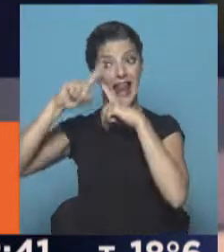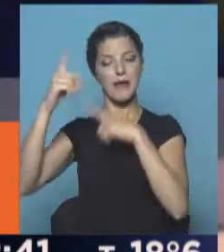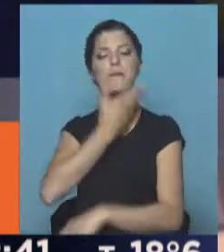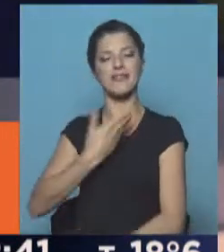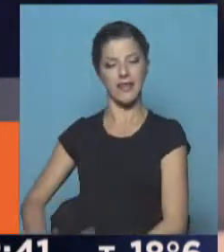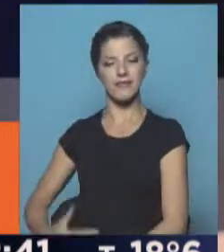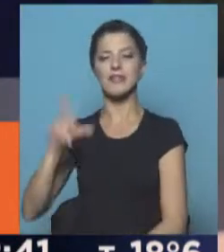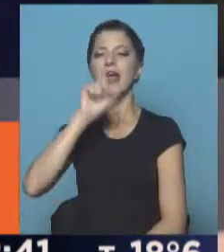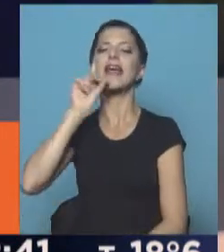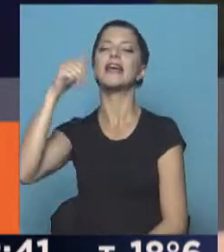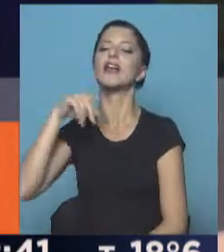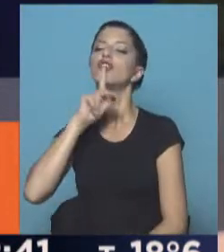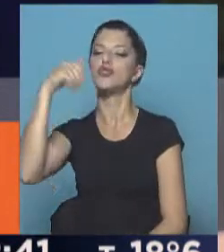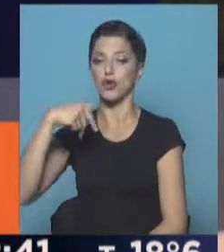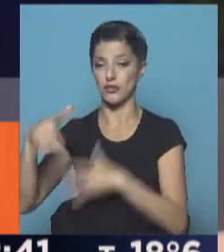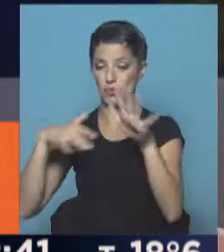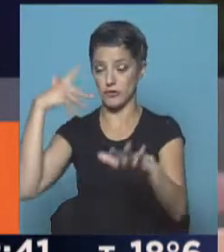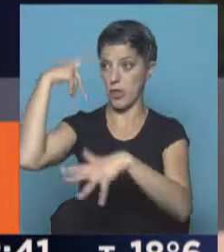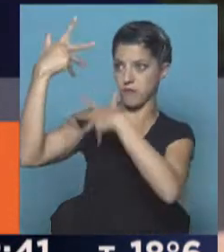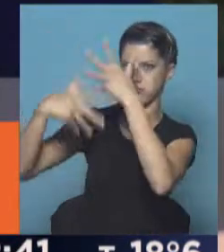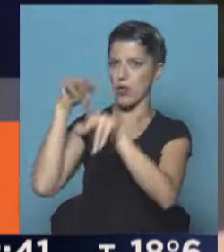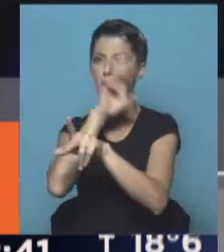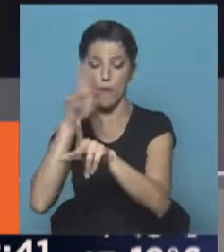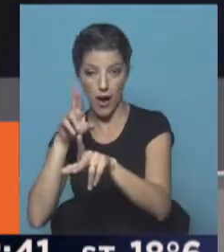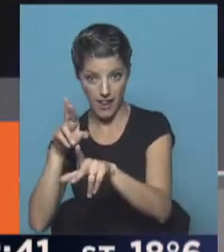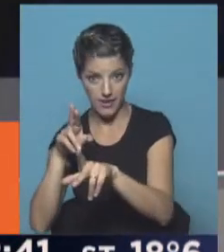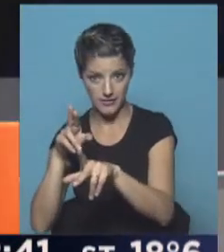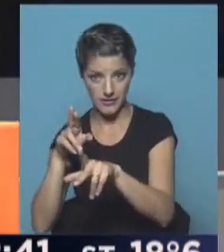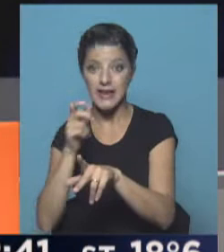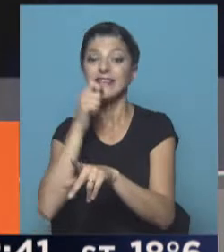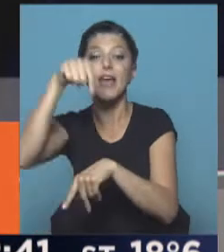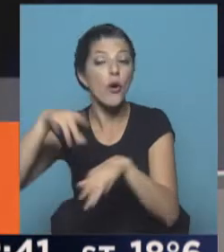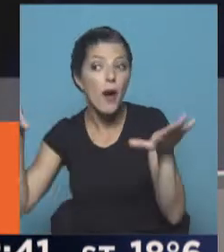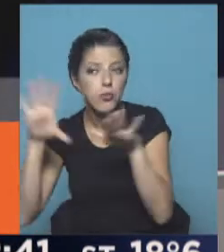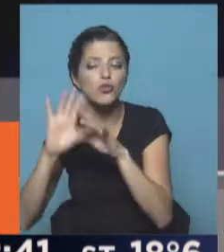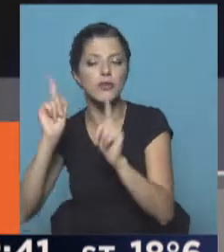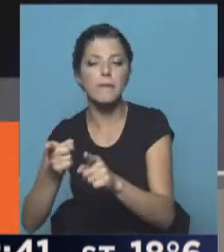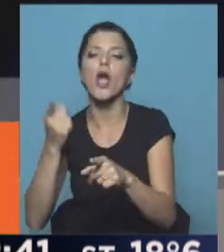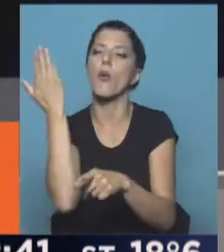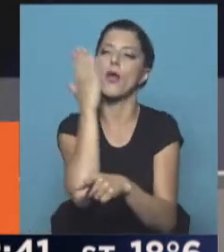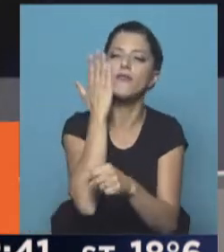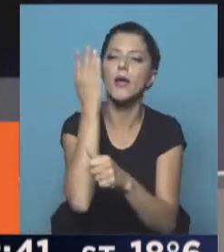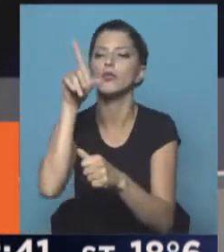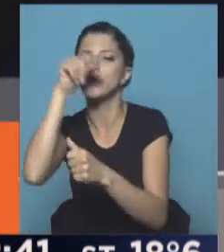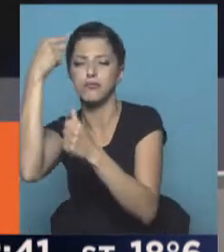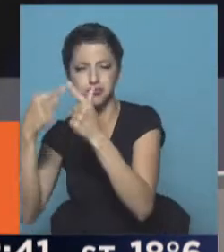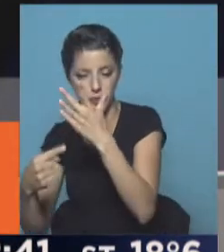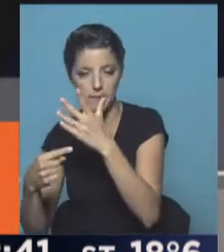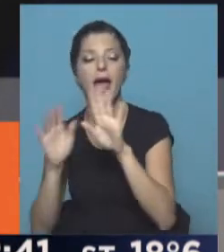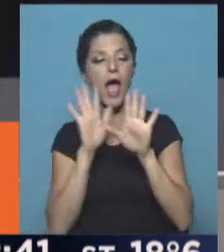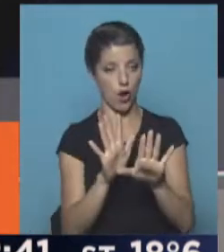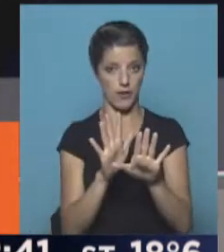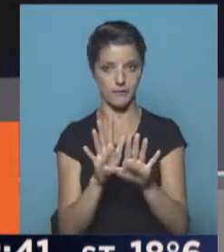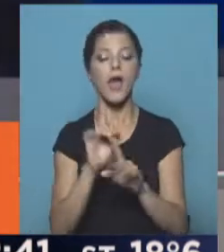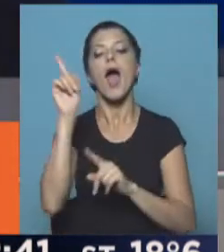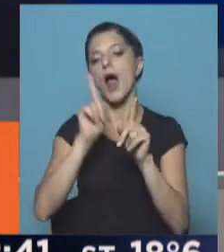Clinton hubieran ocurrido en una época como esta, con redes sociales. Pero seguramente no estarían como están hoy. Hay una gran diferencia entre las relaciones inapropiadas